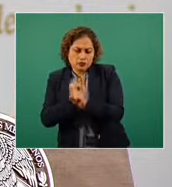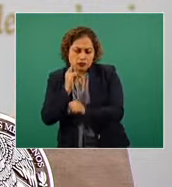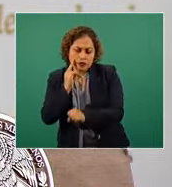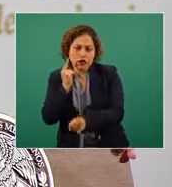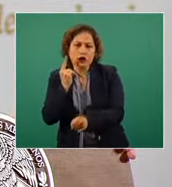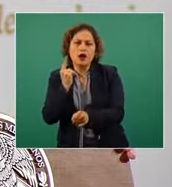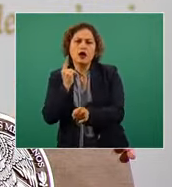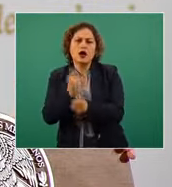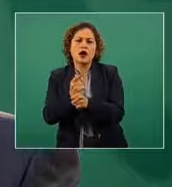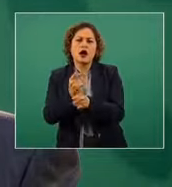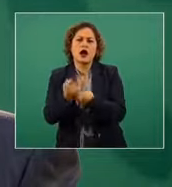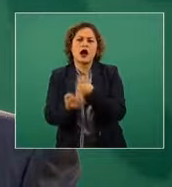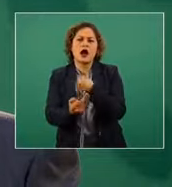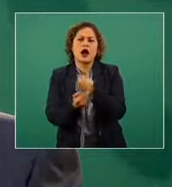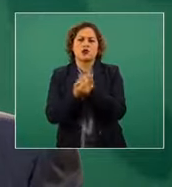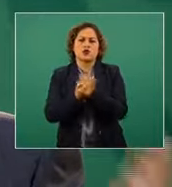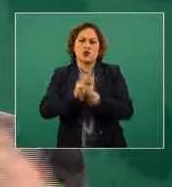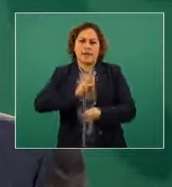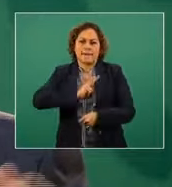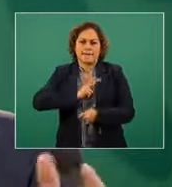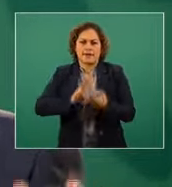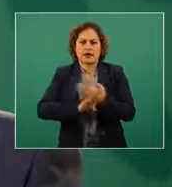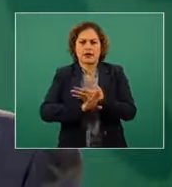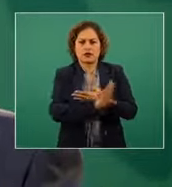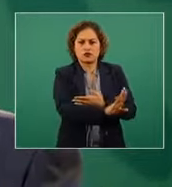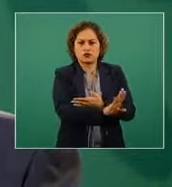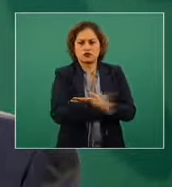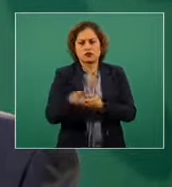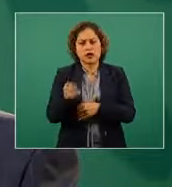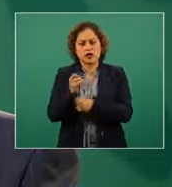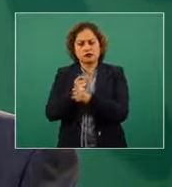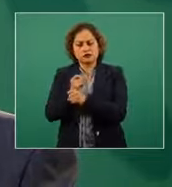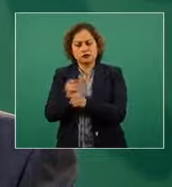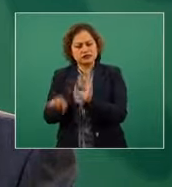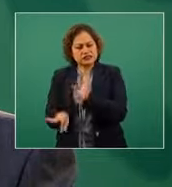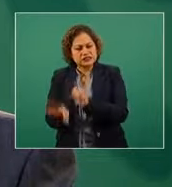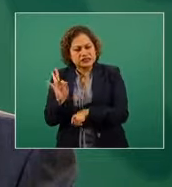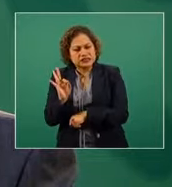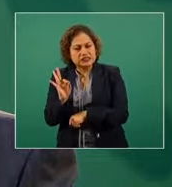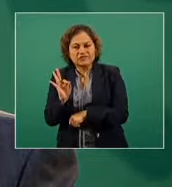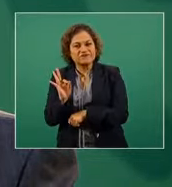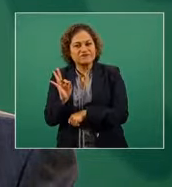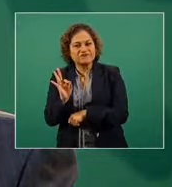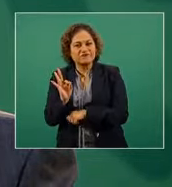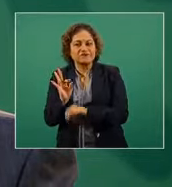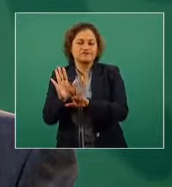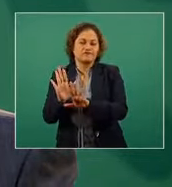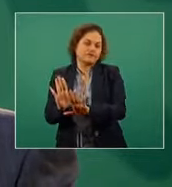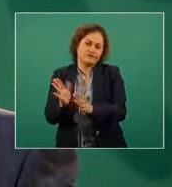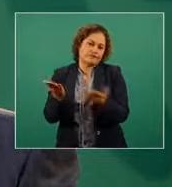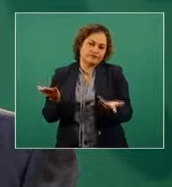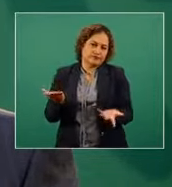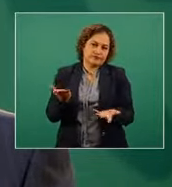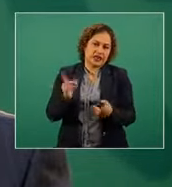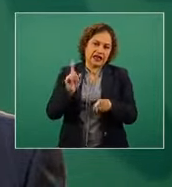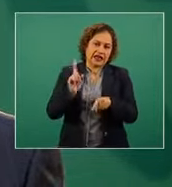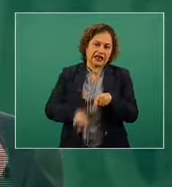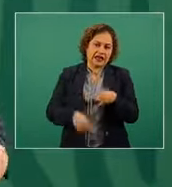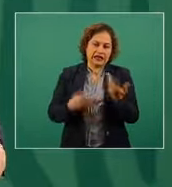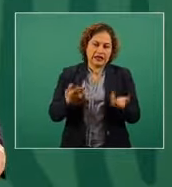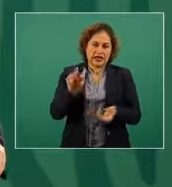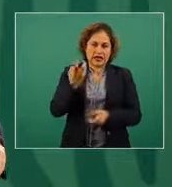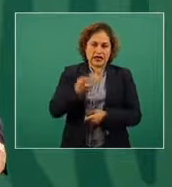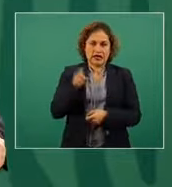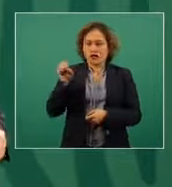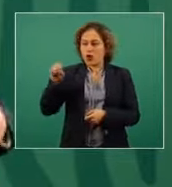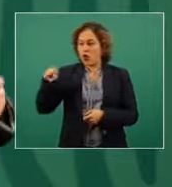fue suficientemente robusta y se descartó. Esto incluye lo que la Organización Mundial de la Salud identificó en su